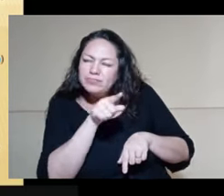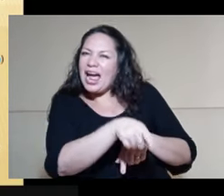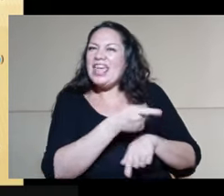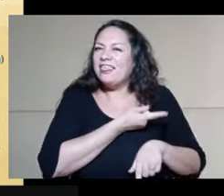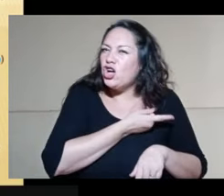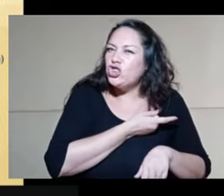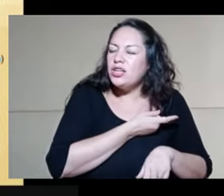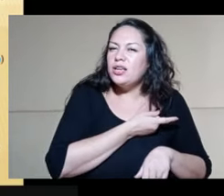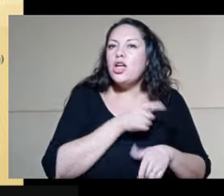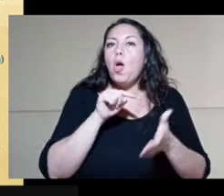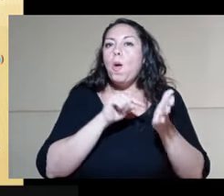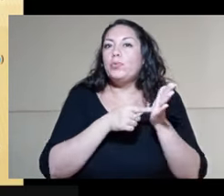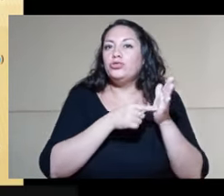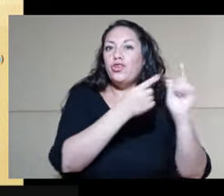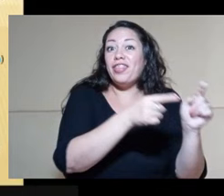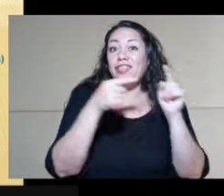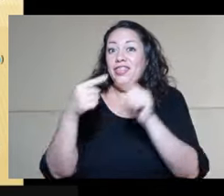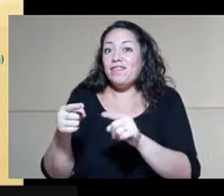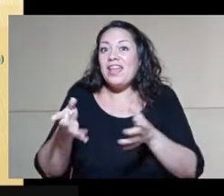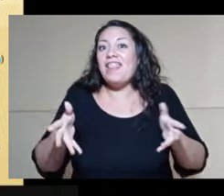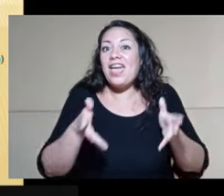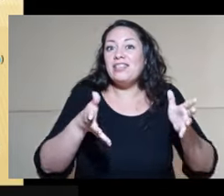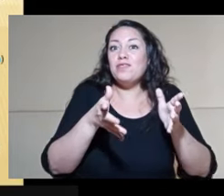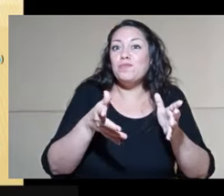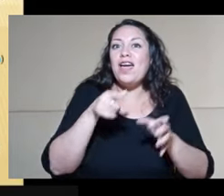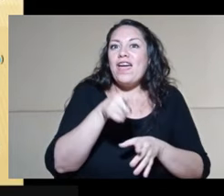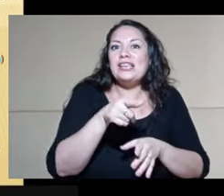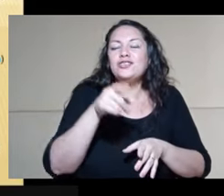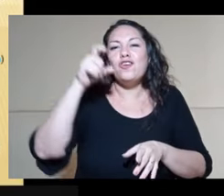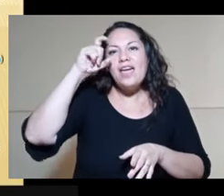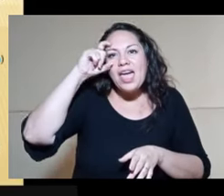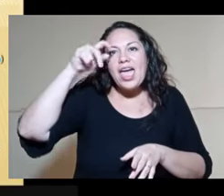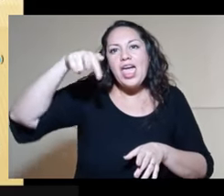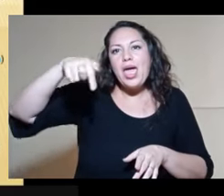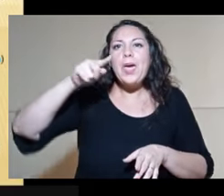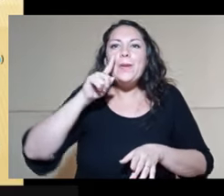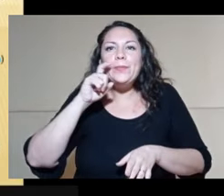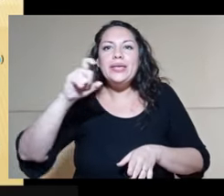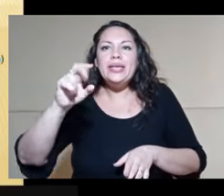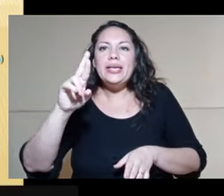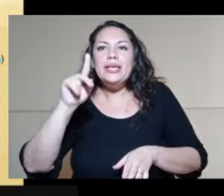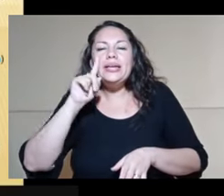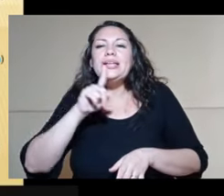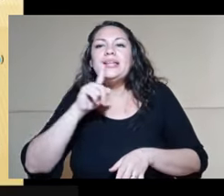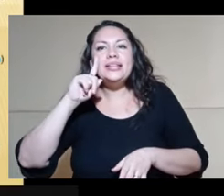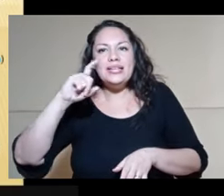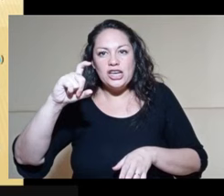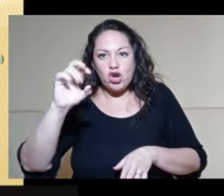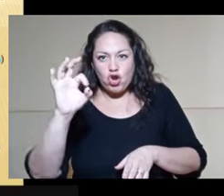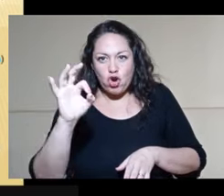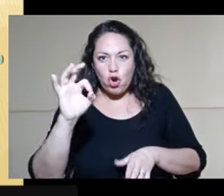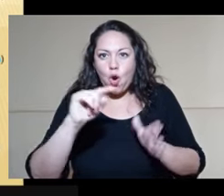localizada. Cuando nosotros podemos discriminar entre dos puntos estimulados, a eso le llamamos epicrítico.